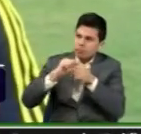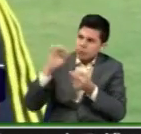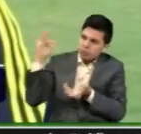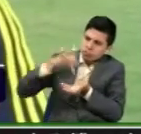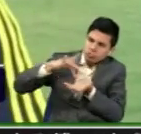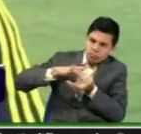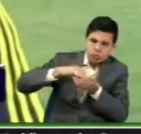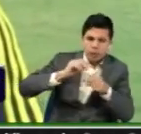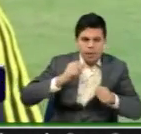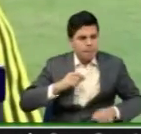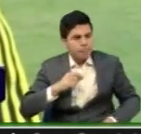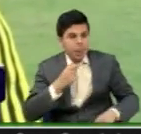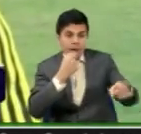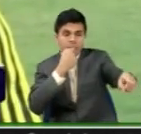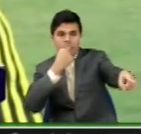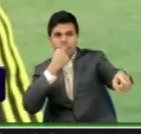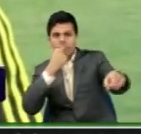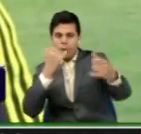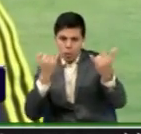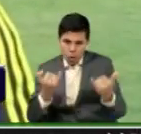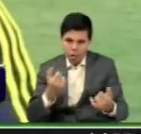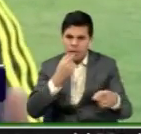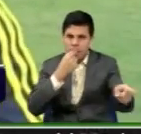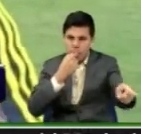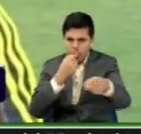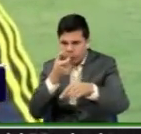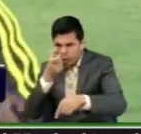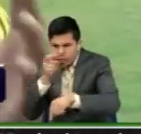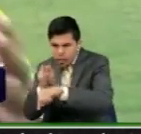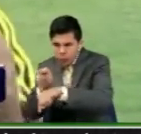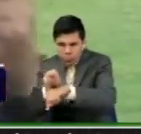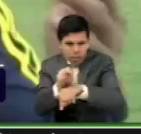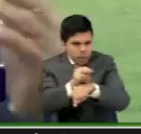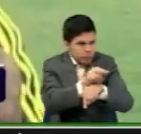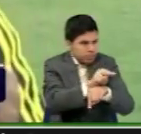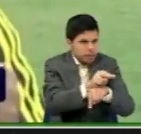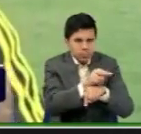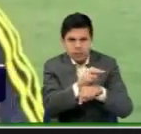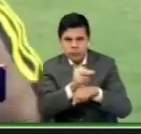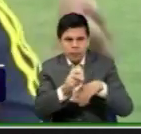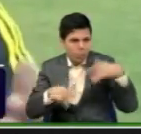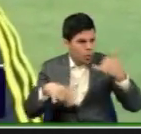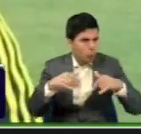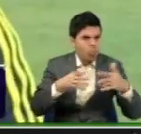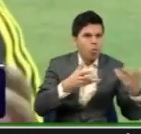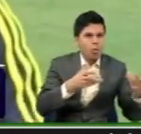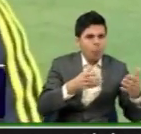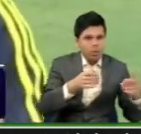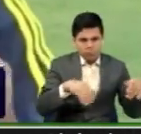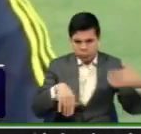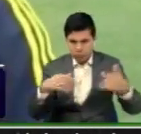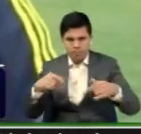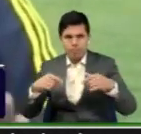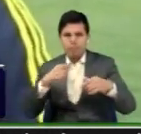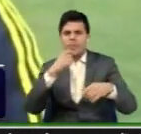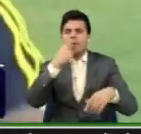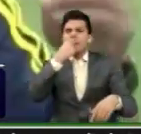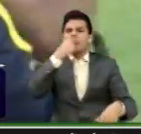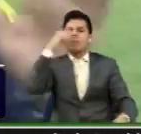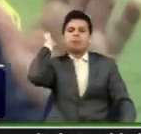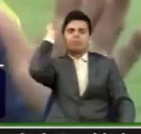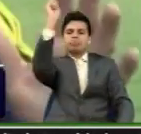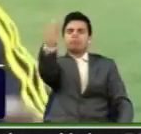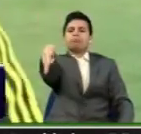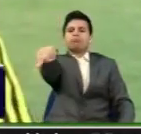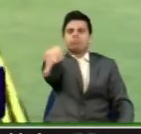en este caso en el día de hoy hicimos una práctica de campo donde los árbitros asistentes se hicieron ejercicios de fueras de juego y de compromiso con el